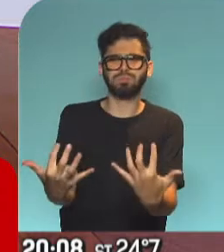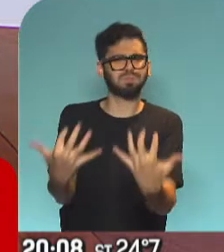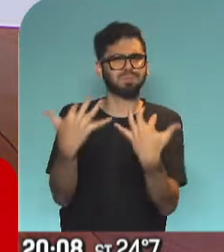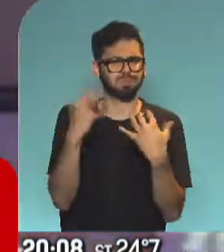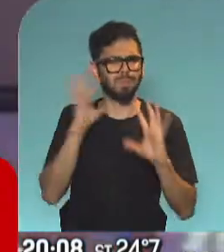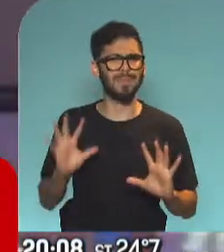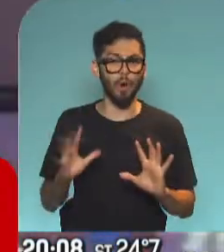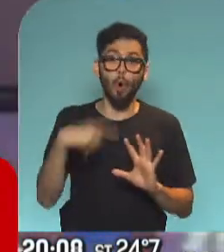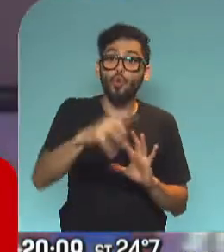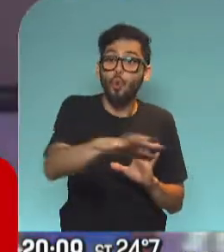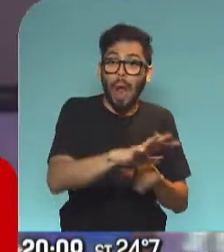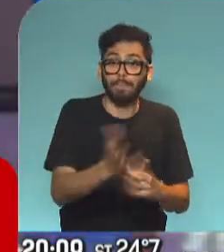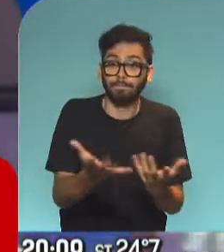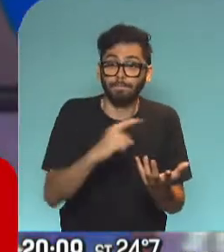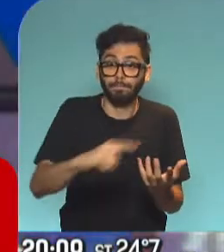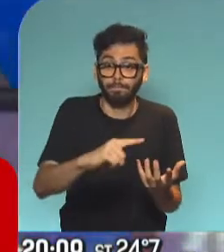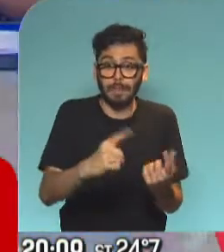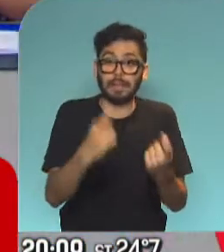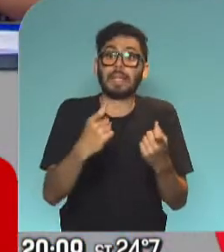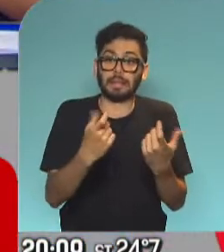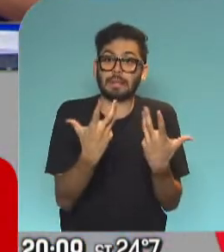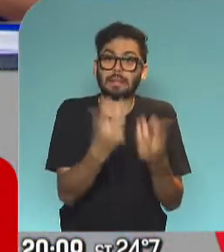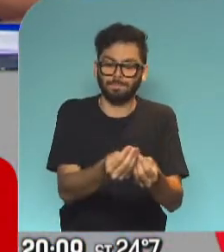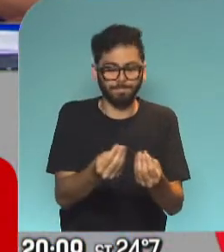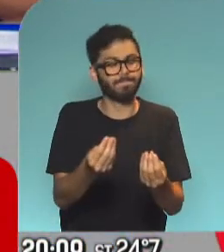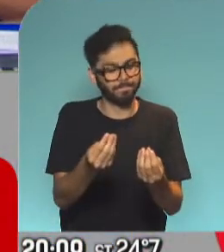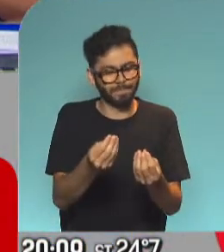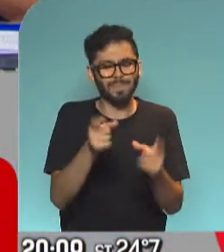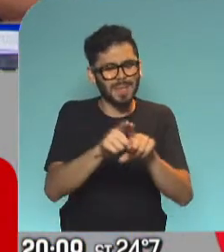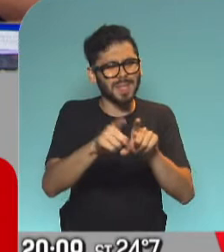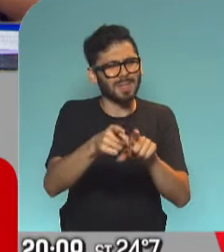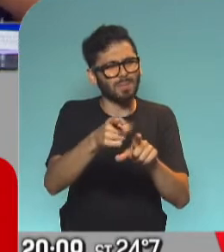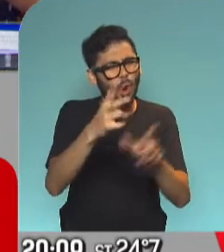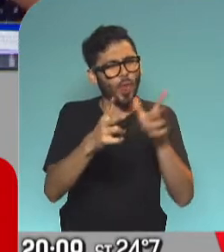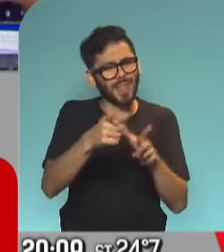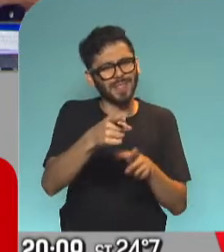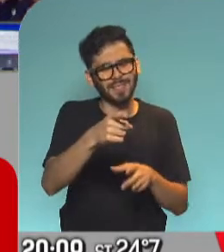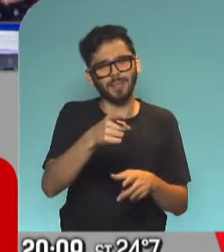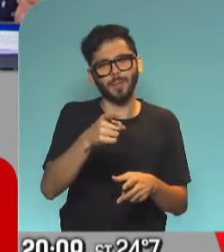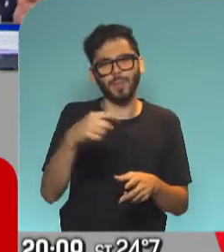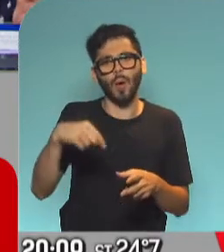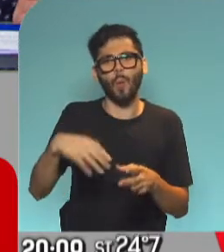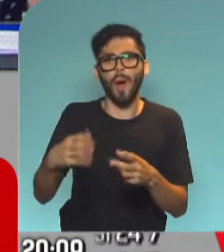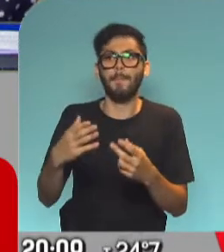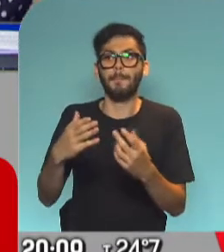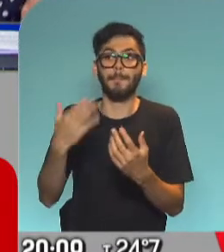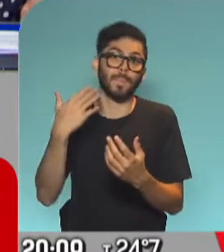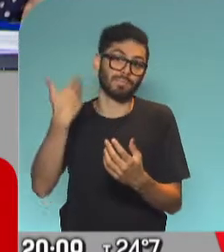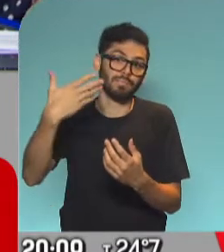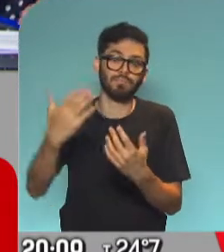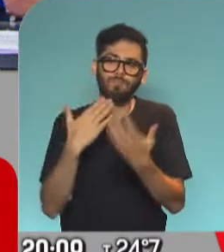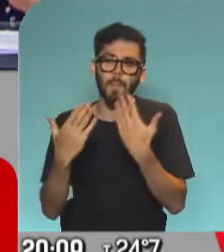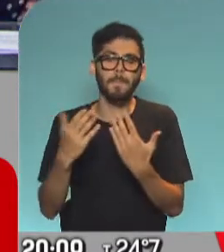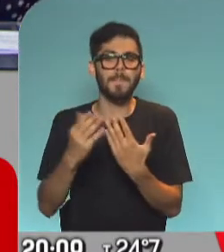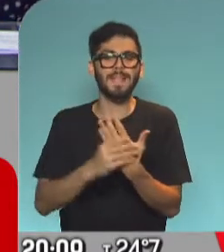apuntalar. Sí, por supuesto. Y ahí viene un rol importante, que es lo que vos mencionabas al principio, que para eso vamos a hablar con el ministro Rossi, porque viene un rol